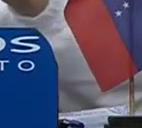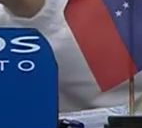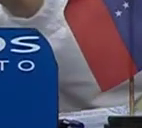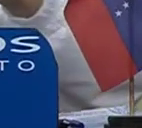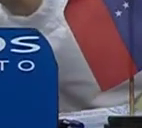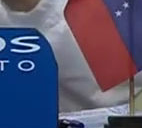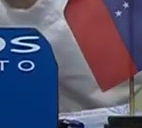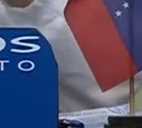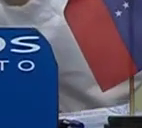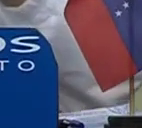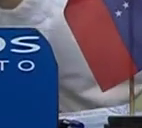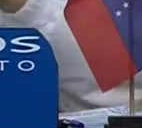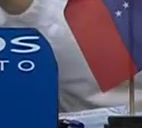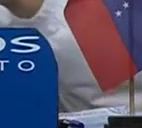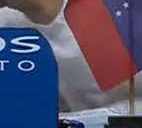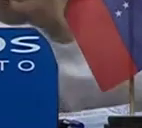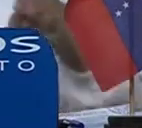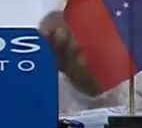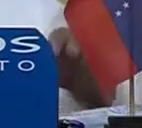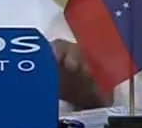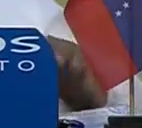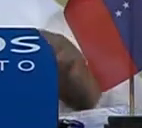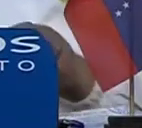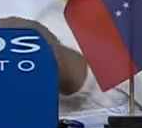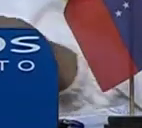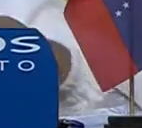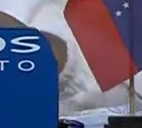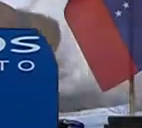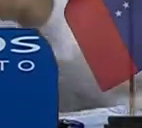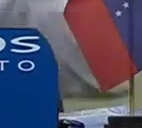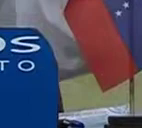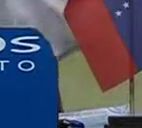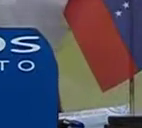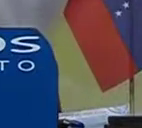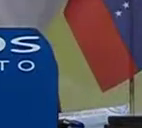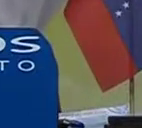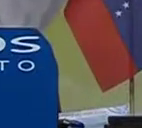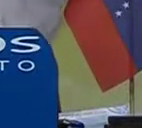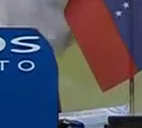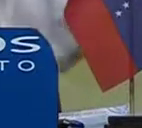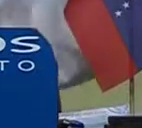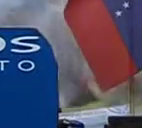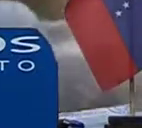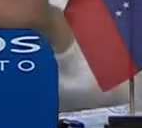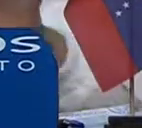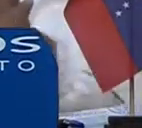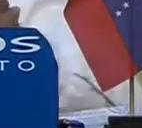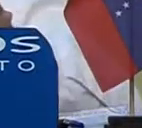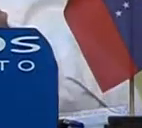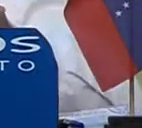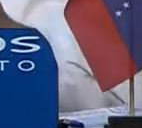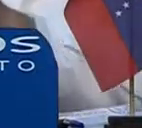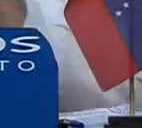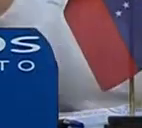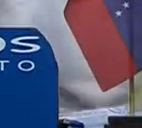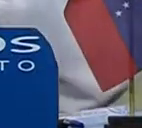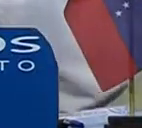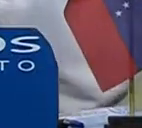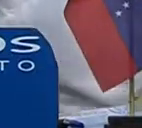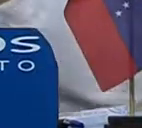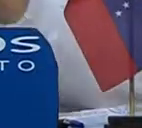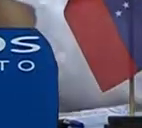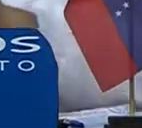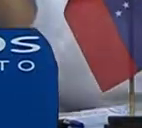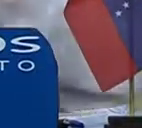allí viven los guaricongos, allí viven los espantos, los demonios,